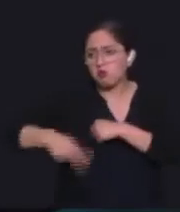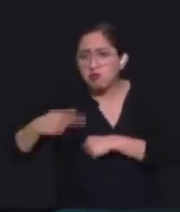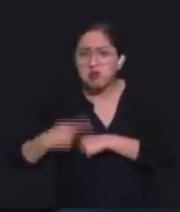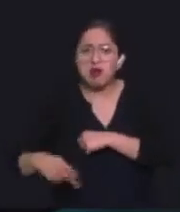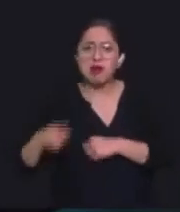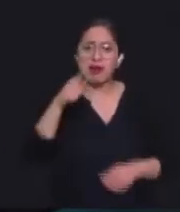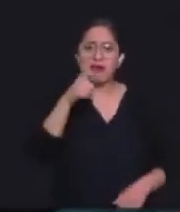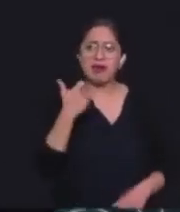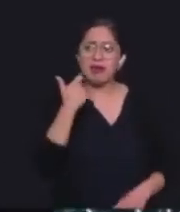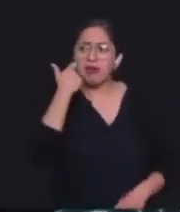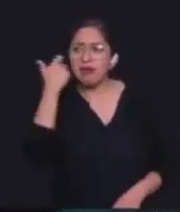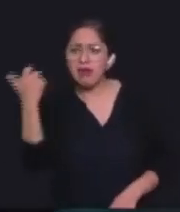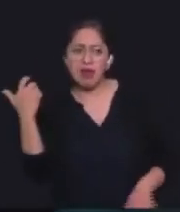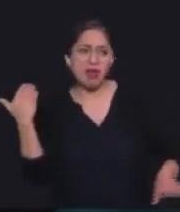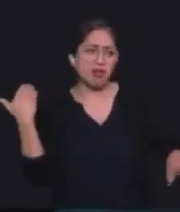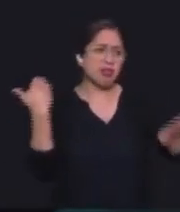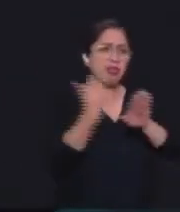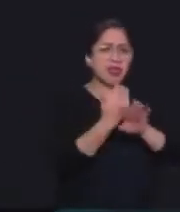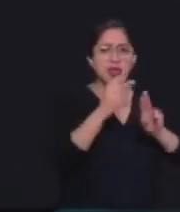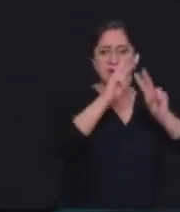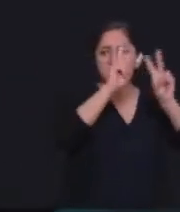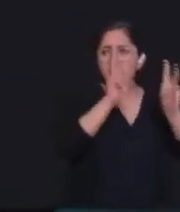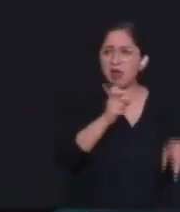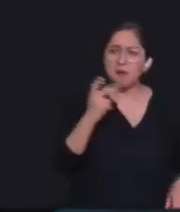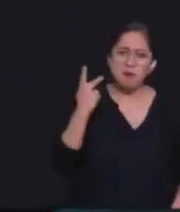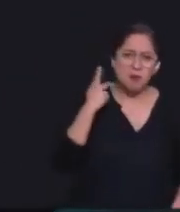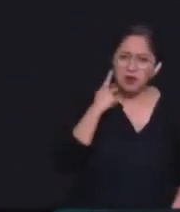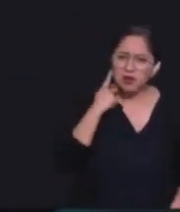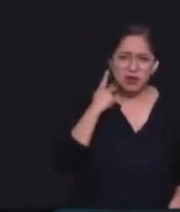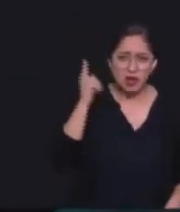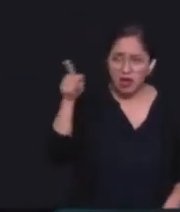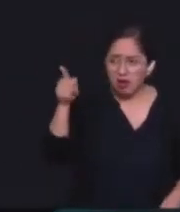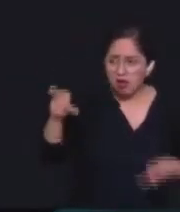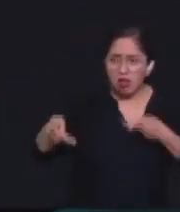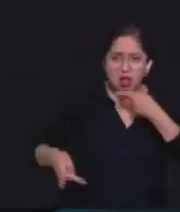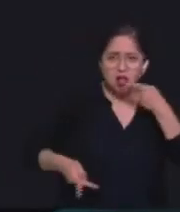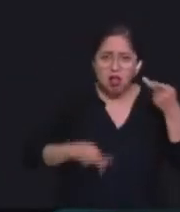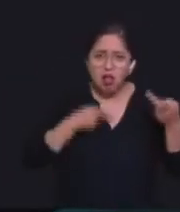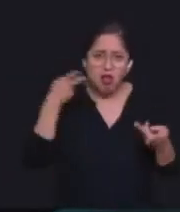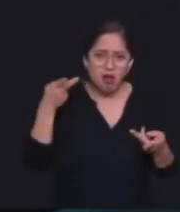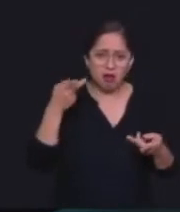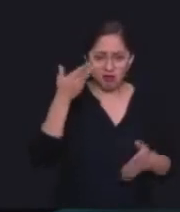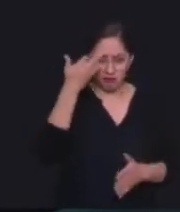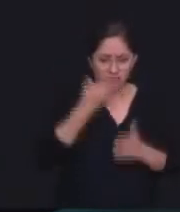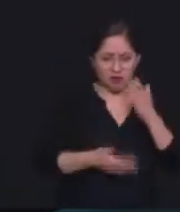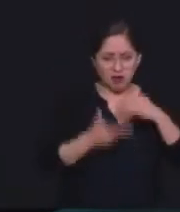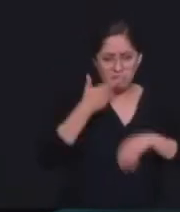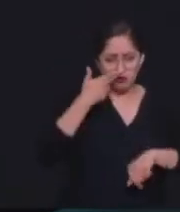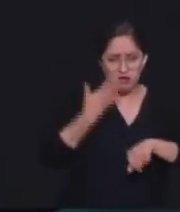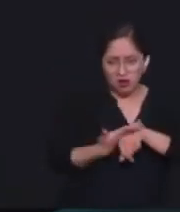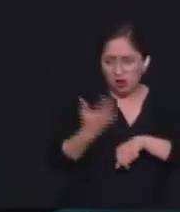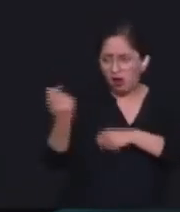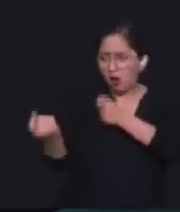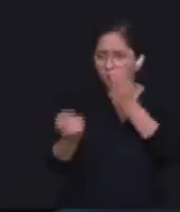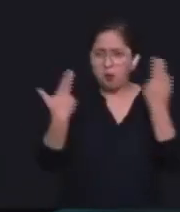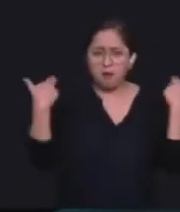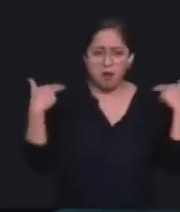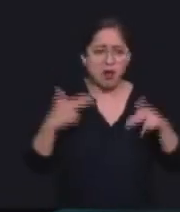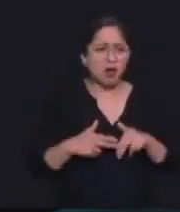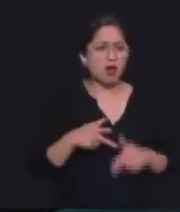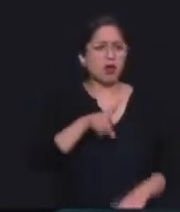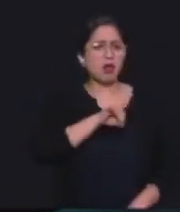y pegarle a su enemigo político favorito, lo cual es una irresponsabilidad porque espantan a los maestros. La vacuna de CanSino es una